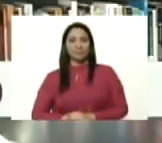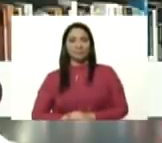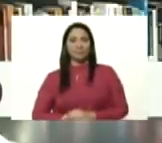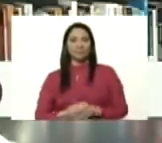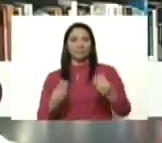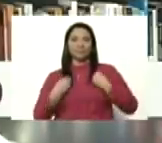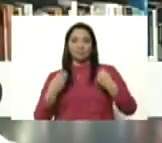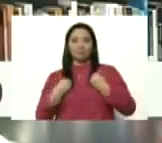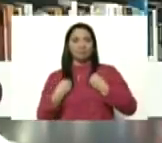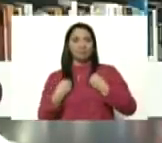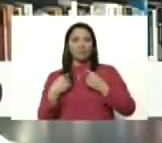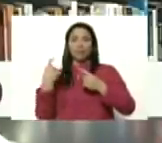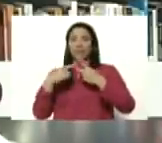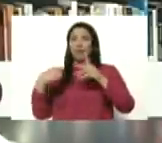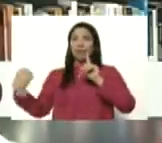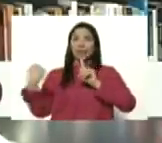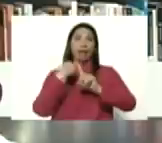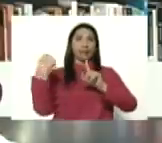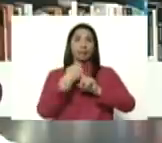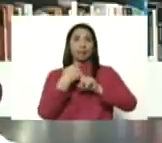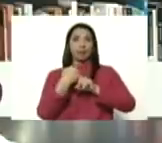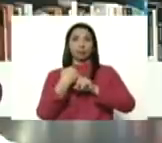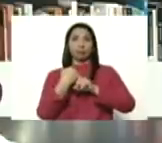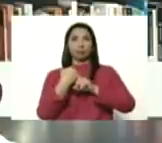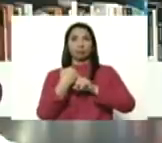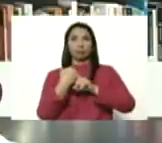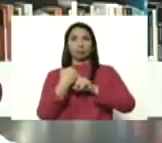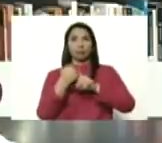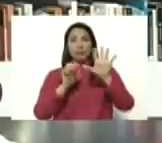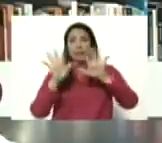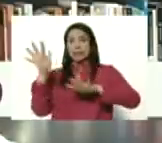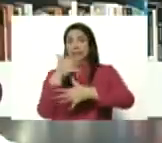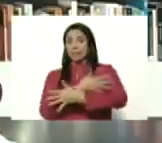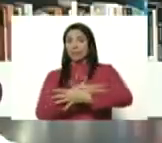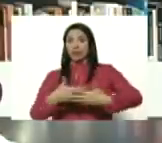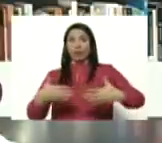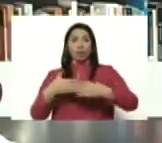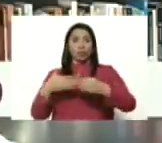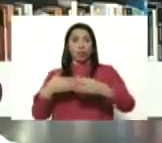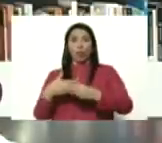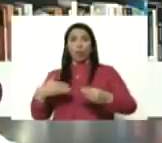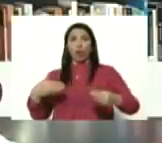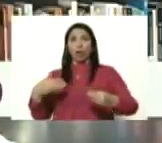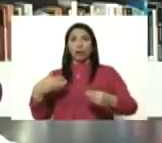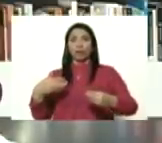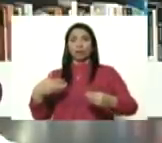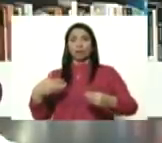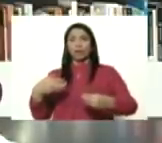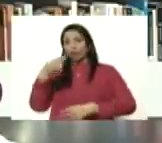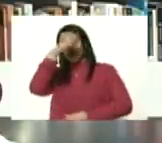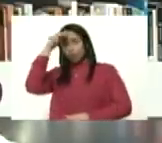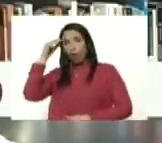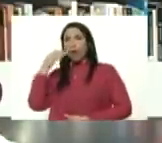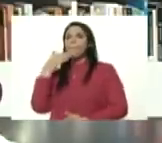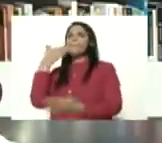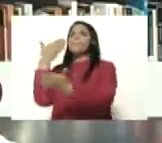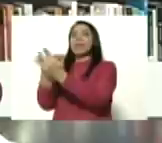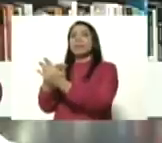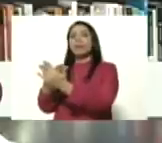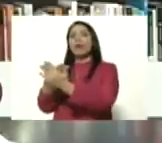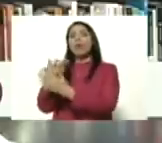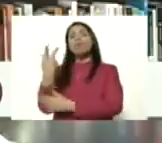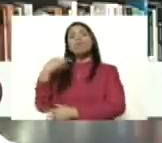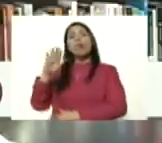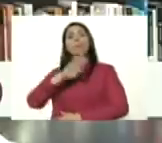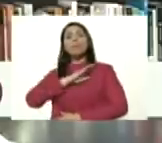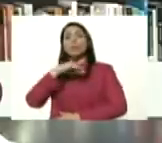Sobreviviente de varios atentados, 15 millones de dólares ha ofrecido por mi cabeza Donald Trump. Y